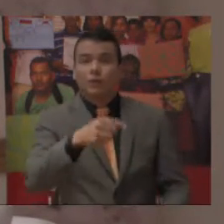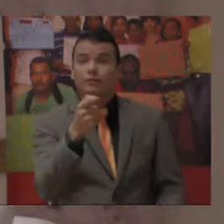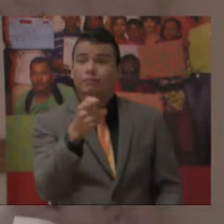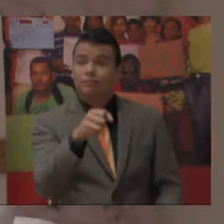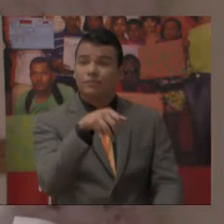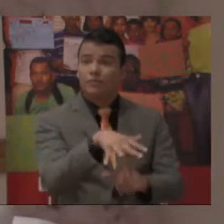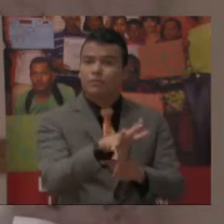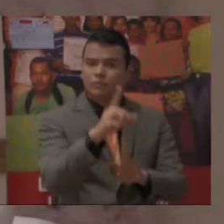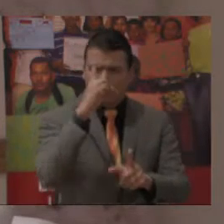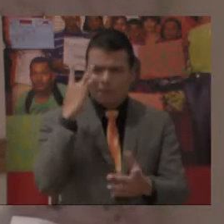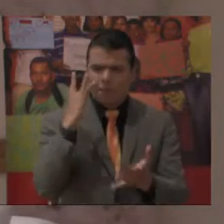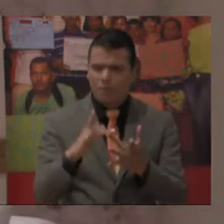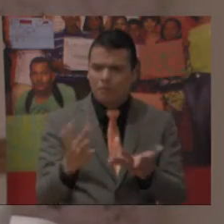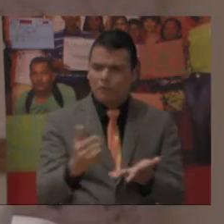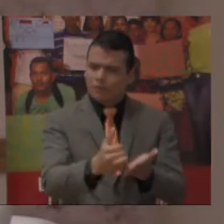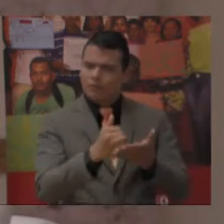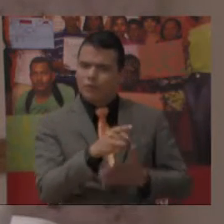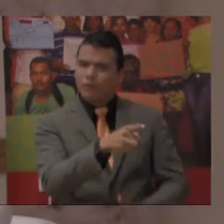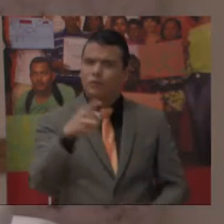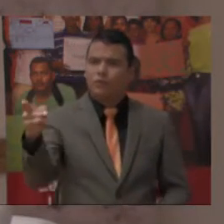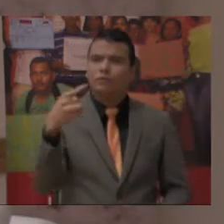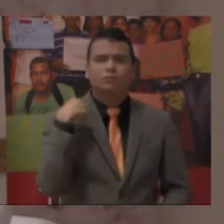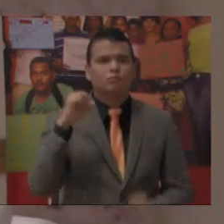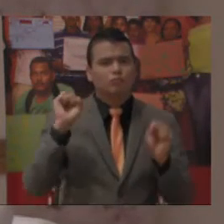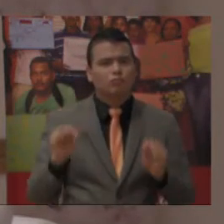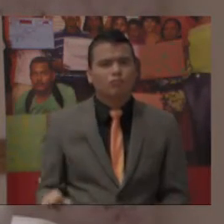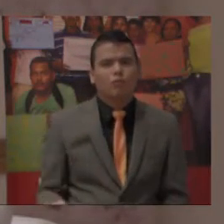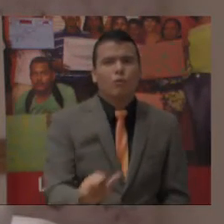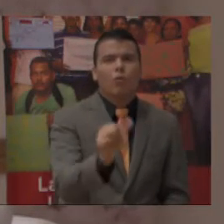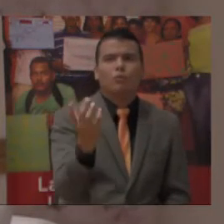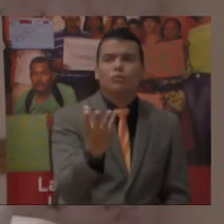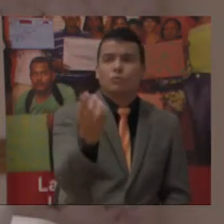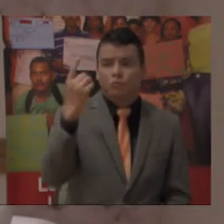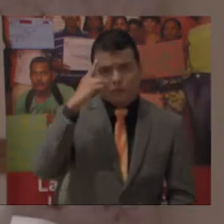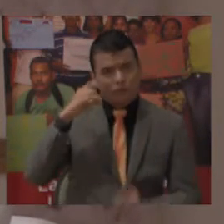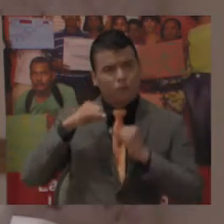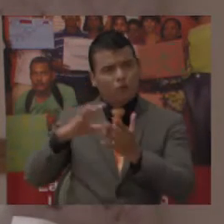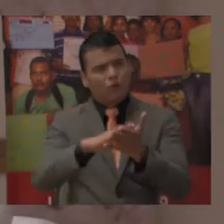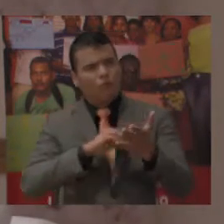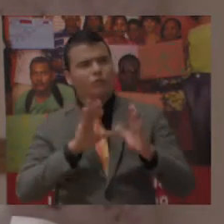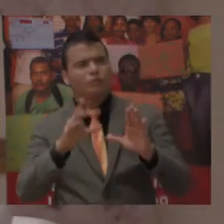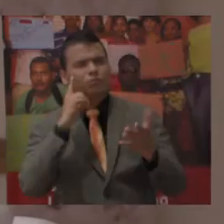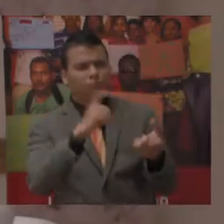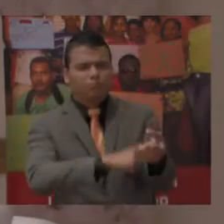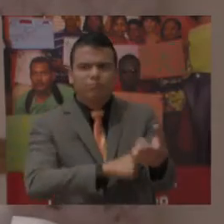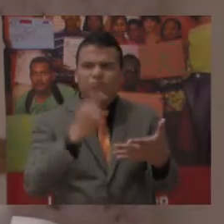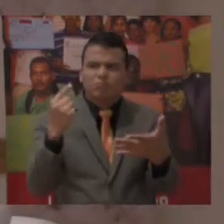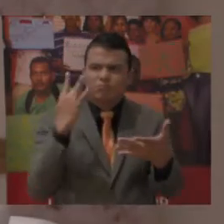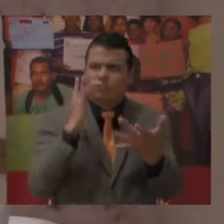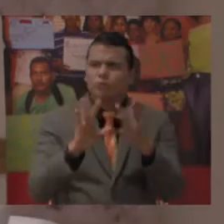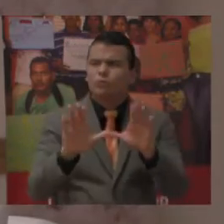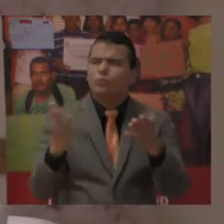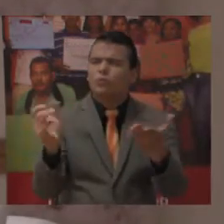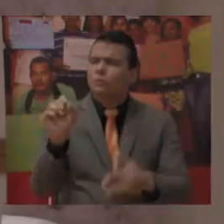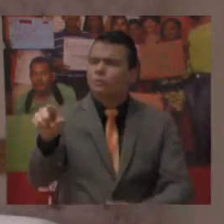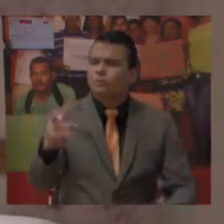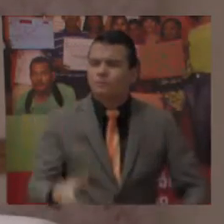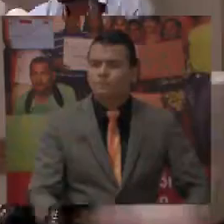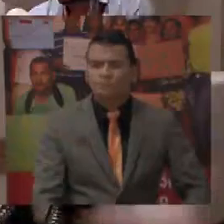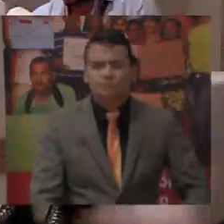que le sirva para otras poblaciones que compartan las mismas características, las mismas dificultades?